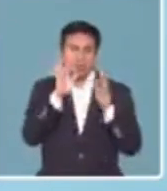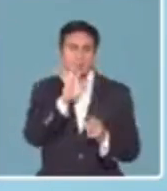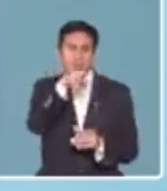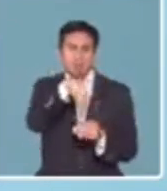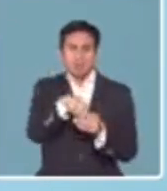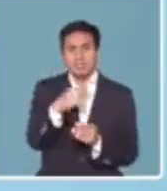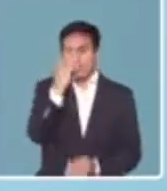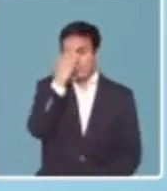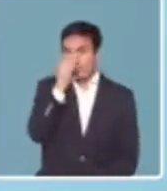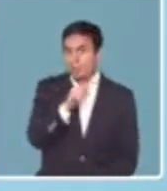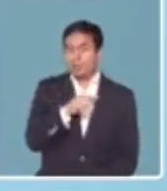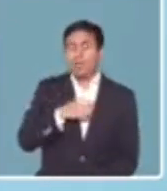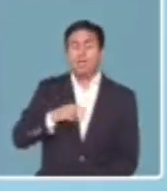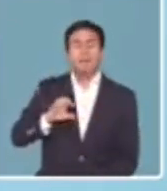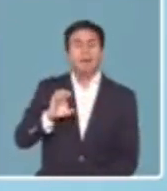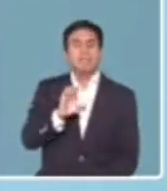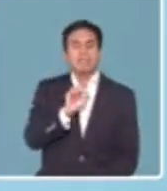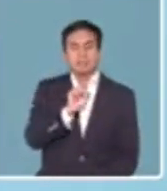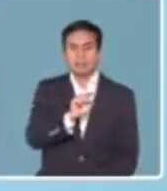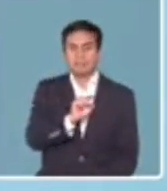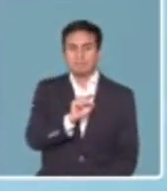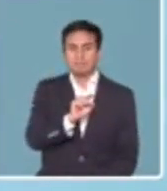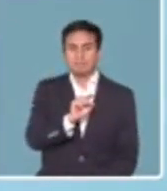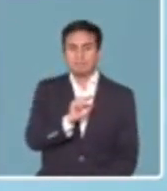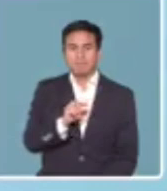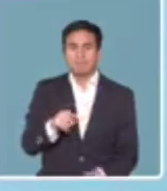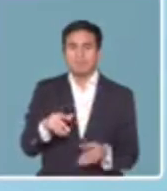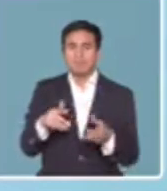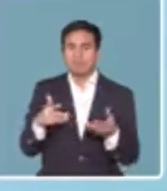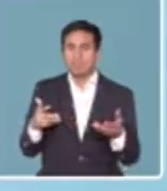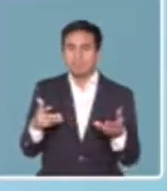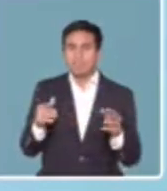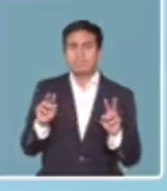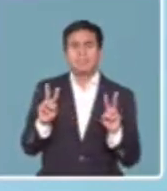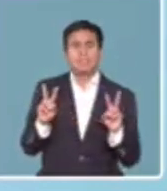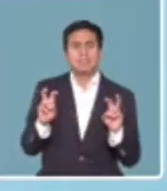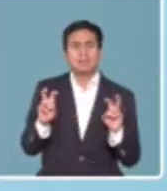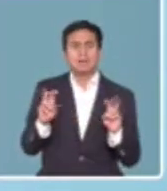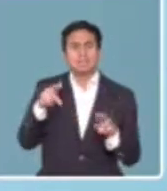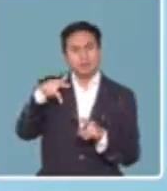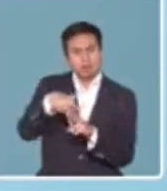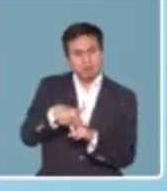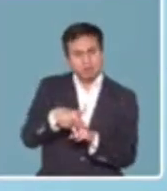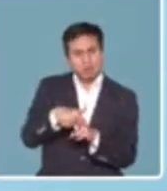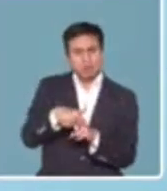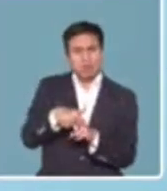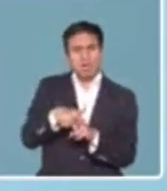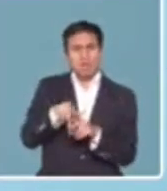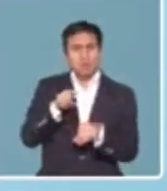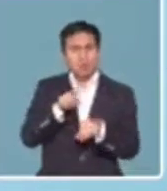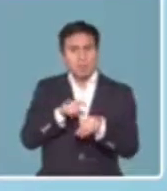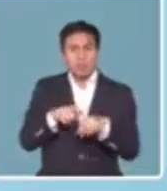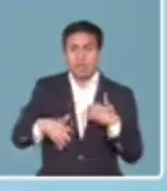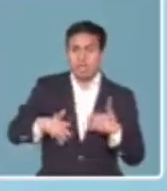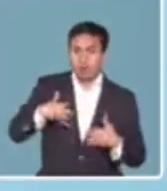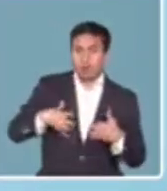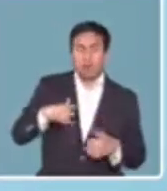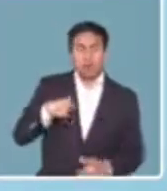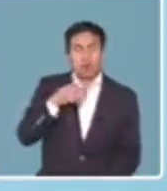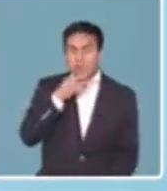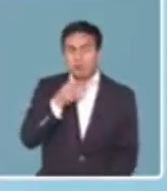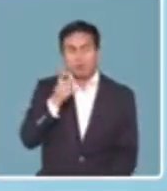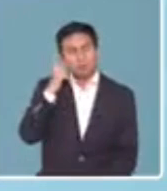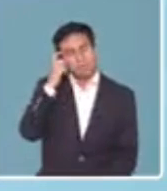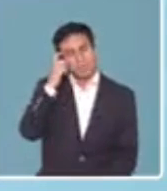parte, preocuparnos y empatizar. Entonces, más allá de la interrupción y que a veces estos momentos pueden ser incómodos, yo digo que